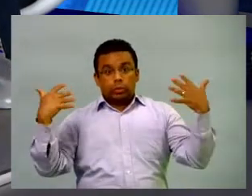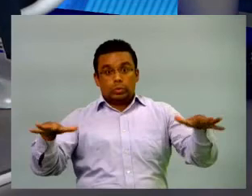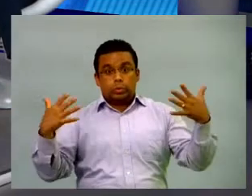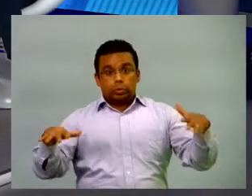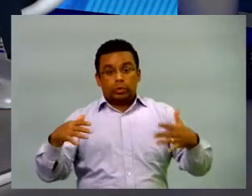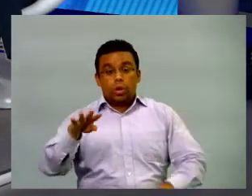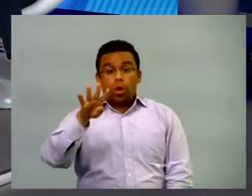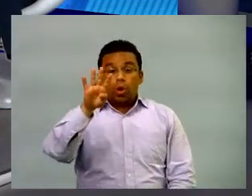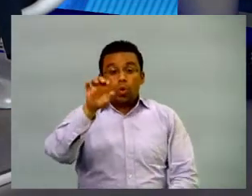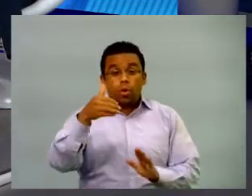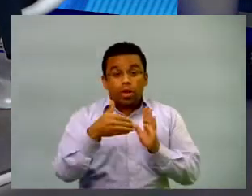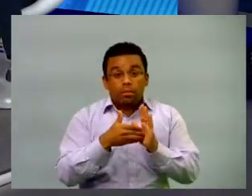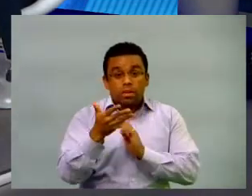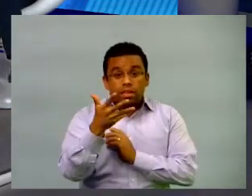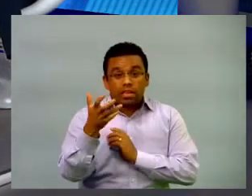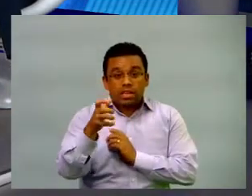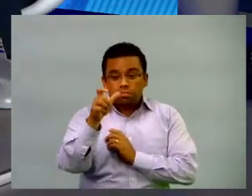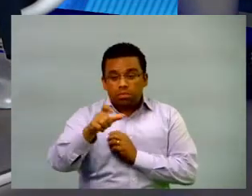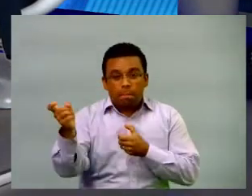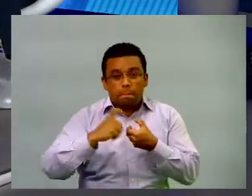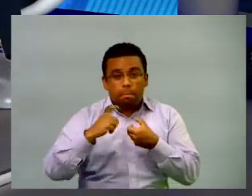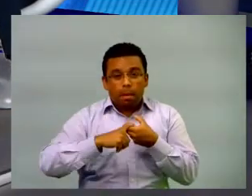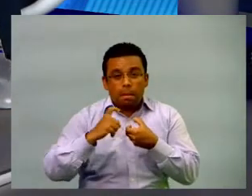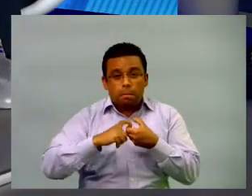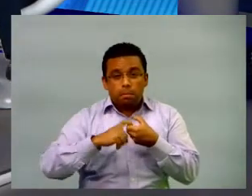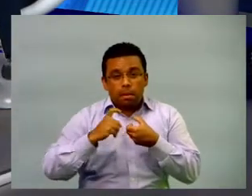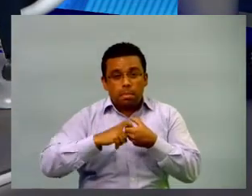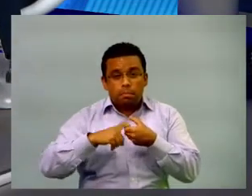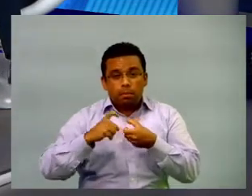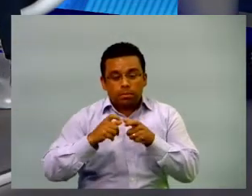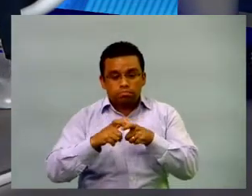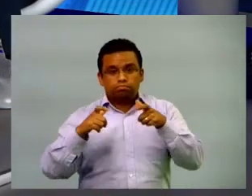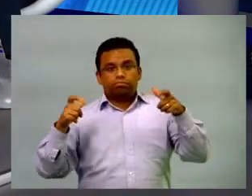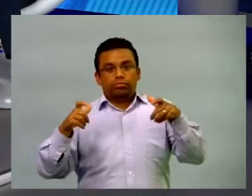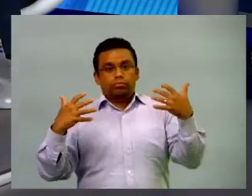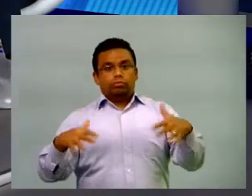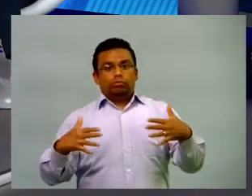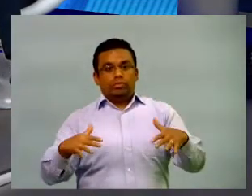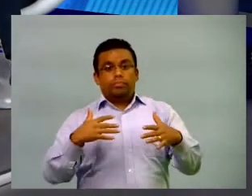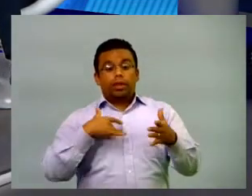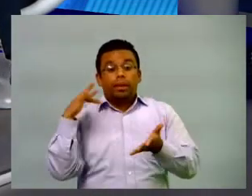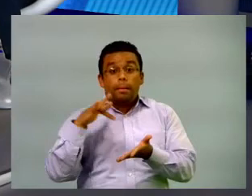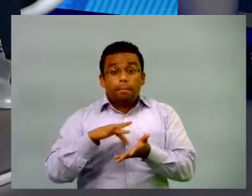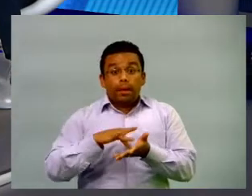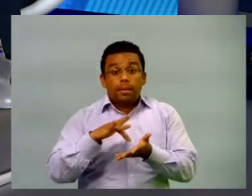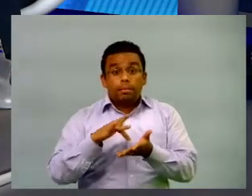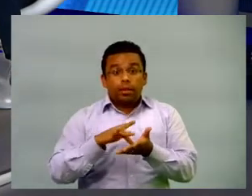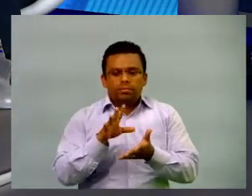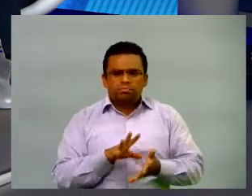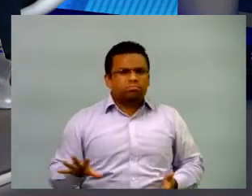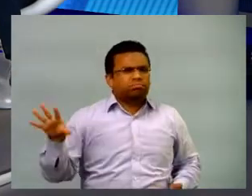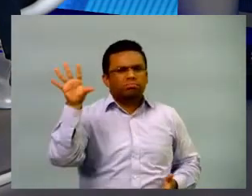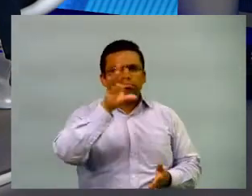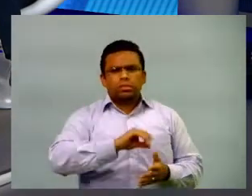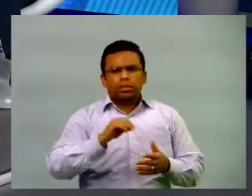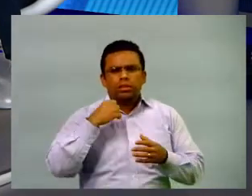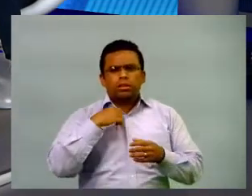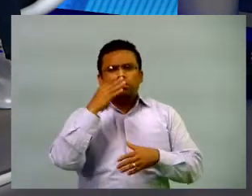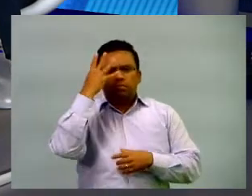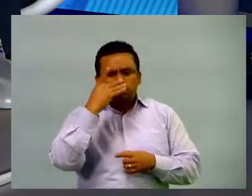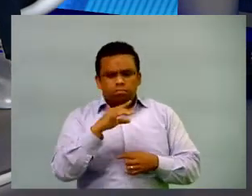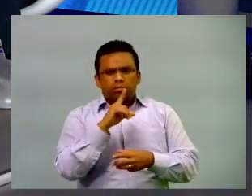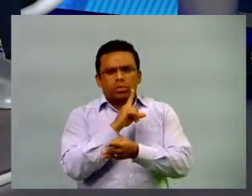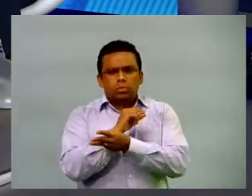nuestra meta, 9.500 inscritos. Y participando en redes sociales, más de 30.000 profesores. Excelente